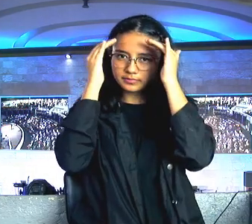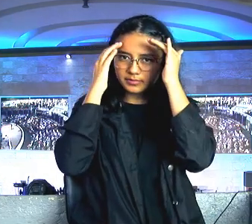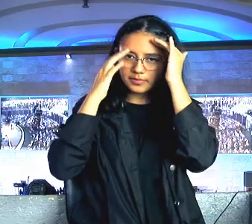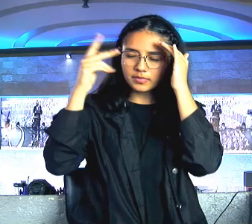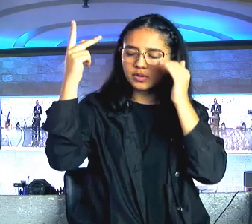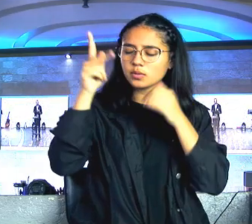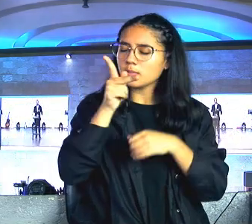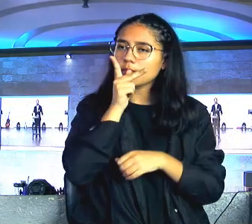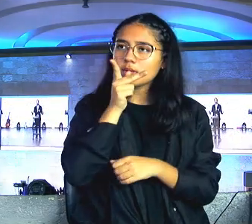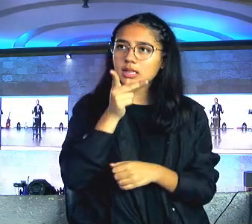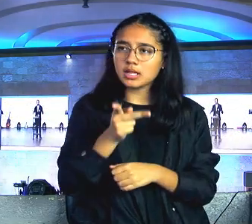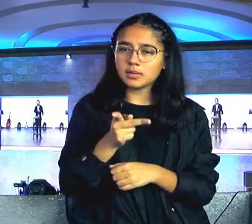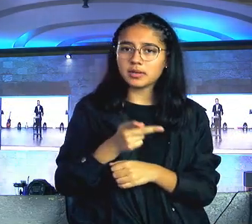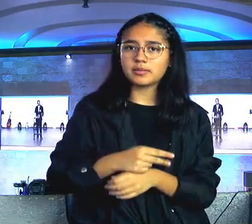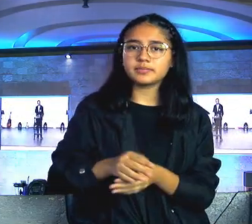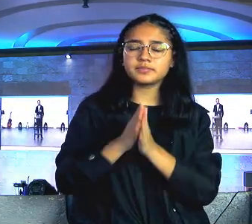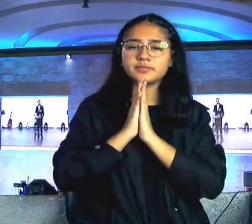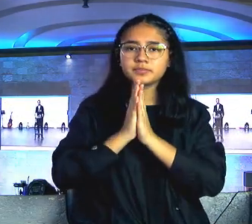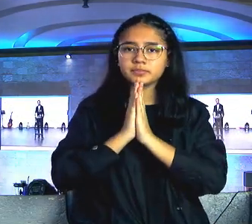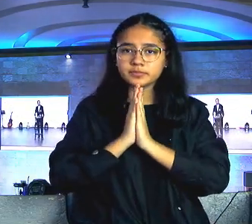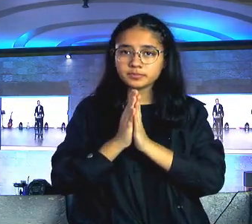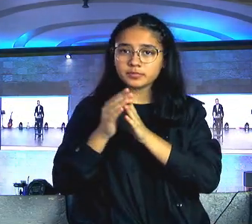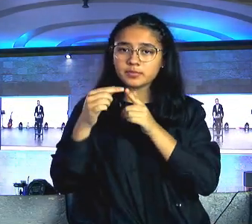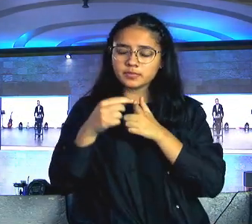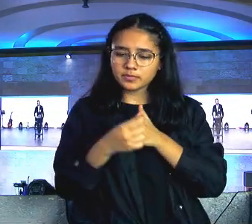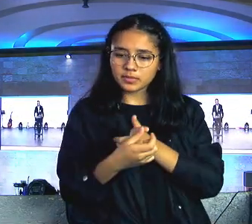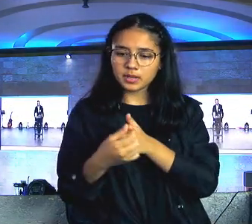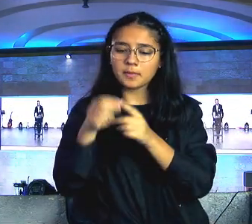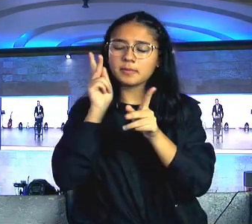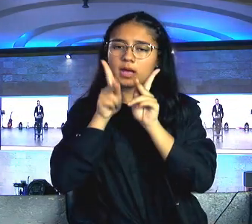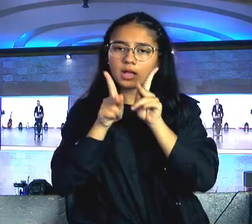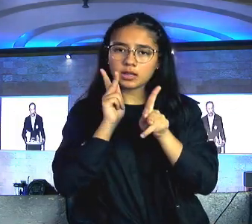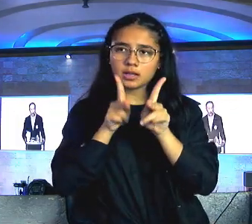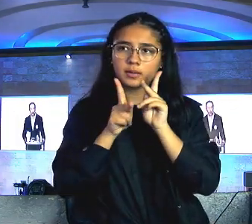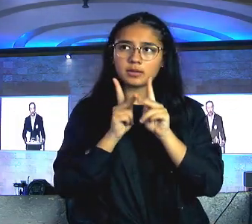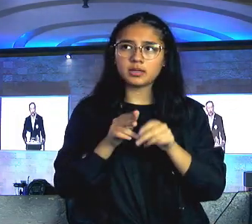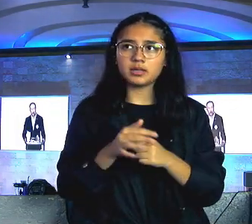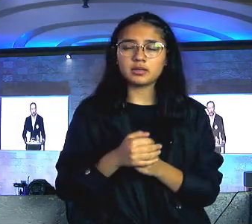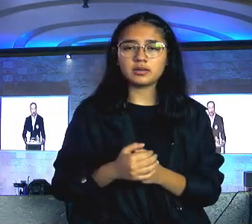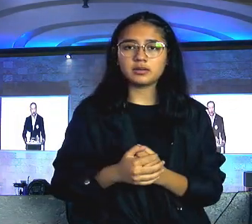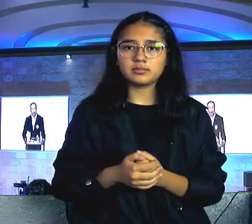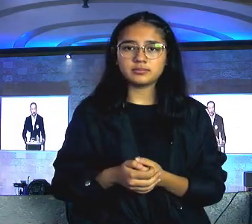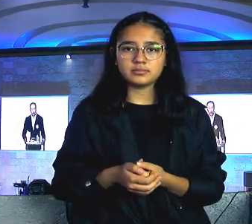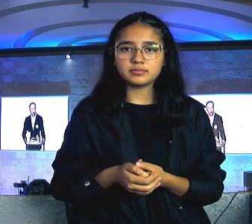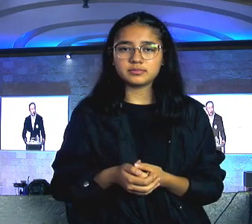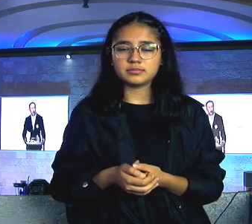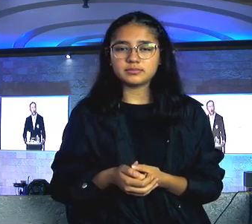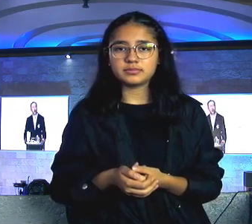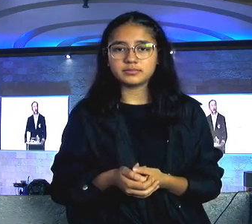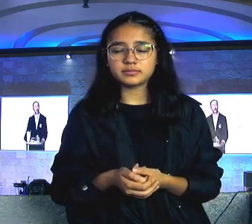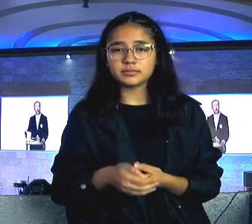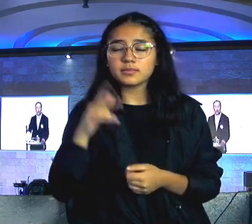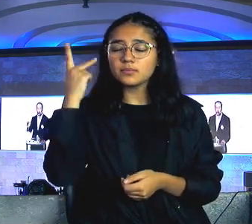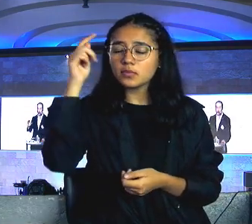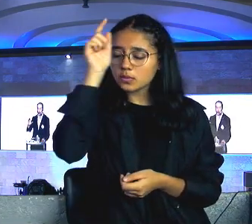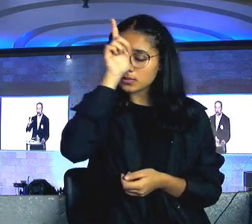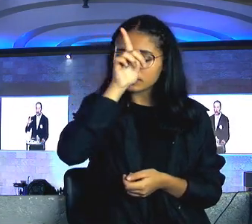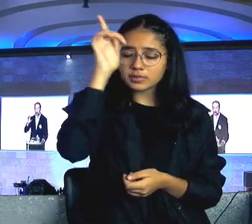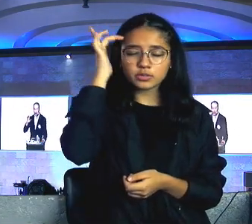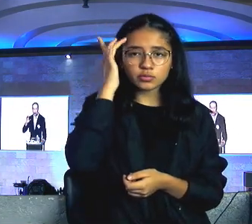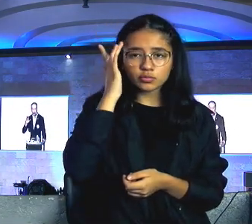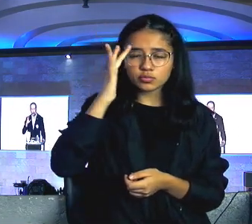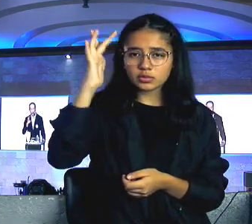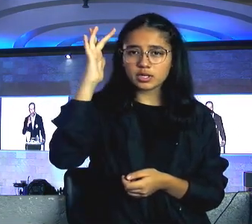y permíteme tener las palabras claras, sabias de parte tuya, y sobre todo que tu Espíritu Santo